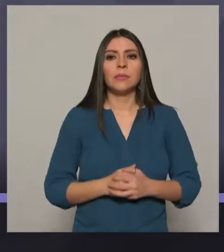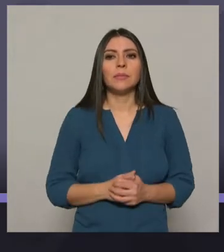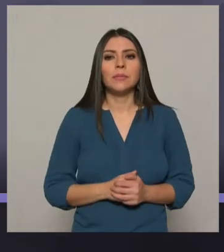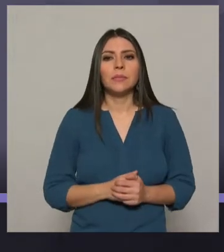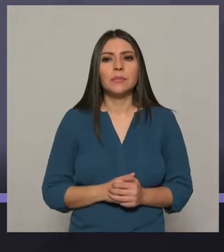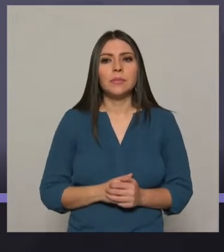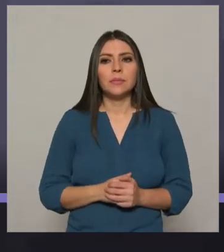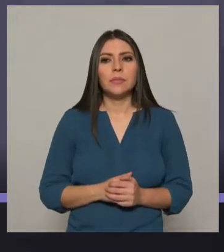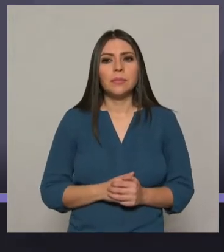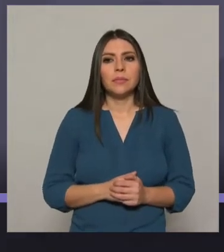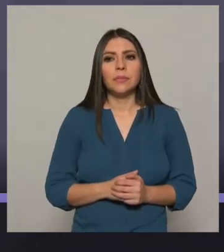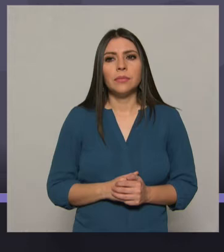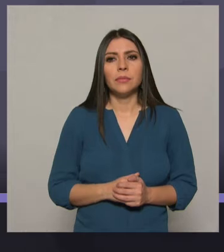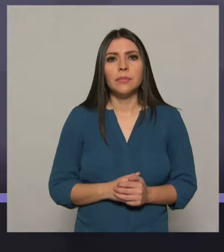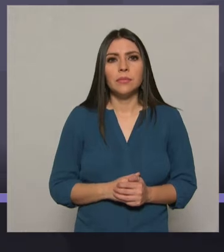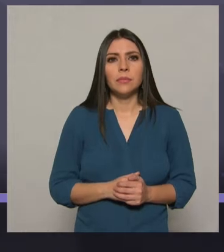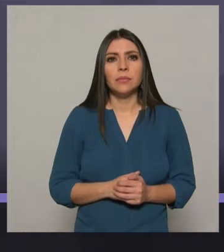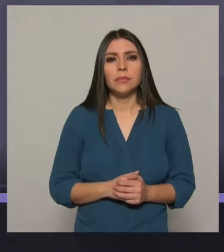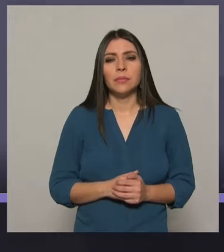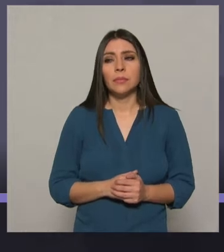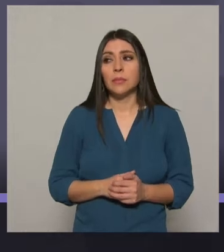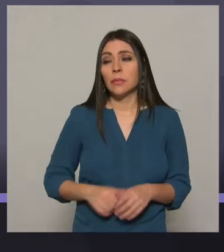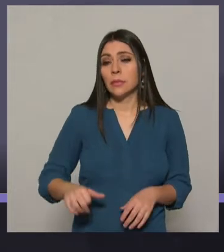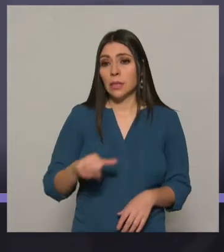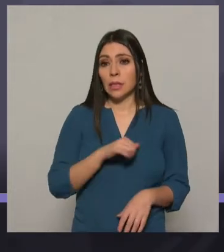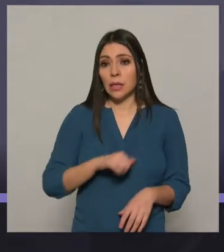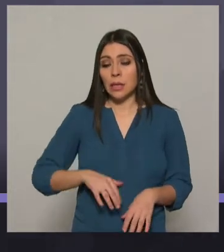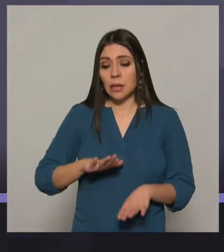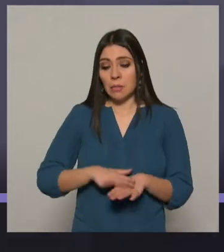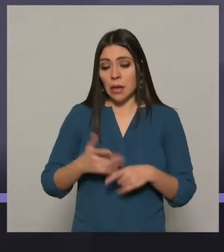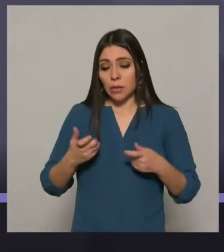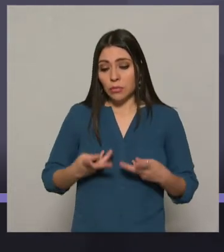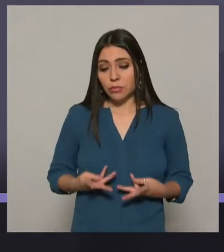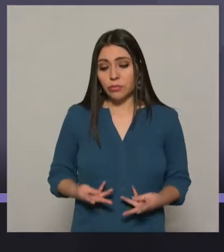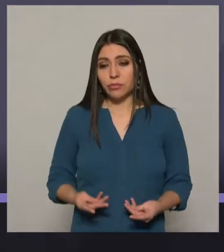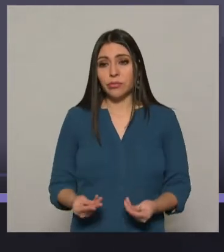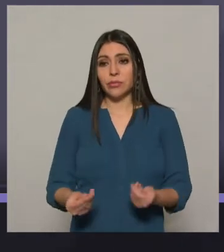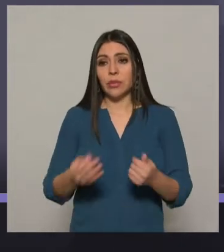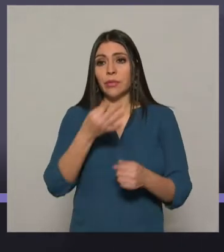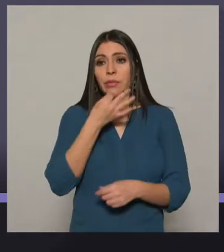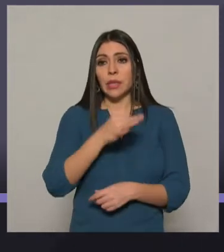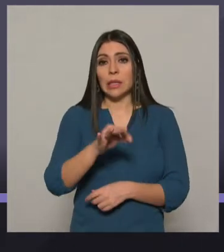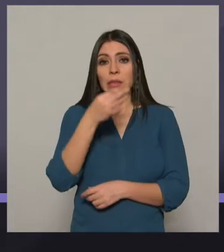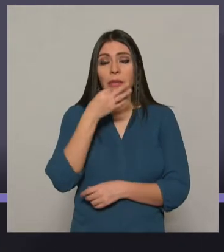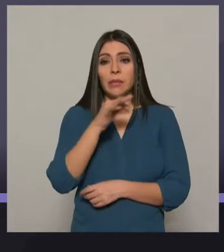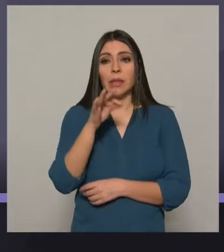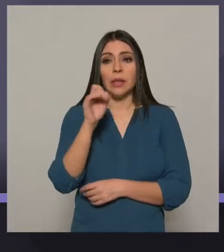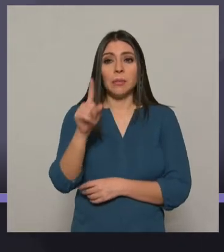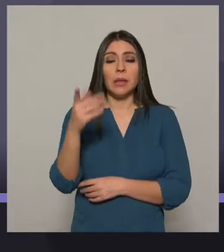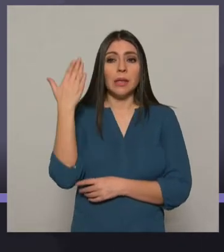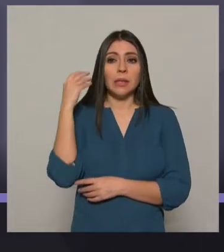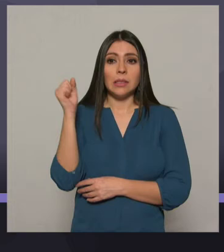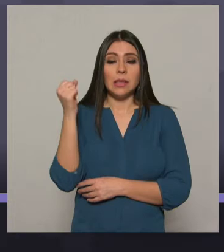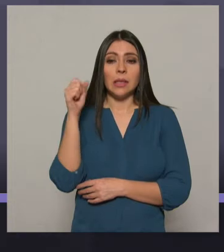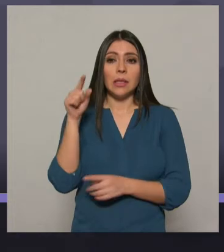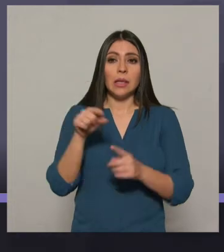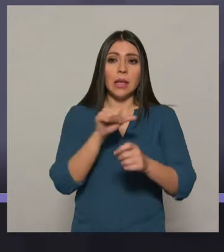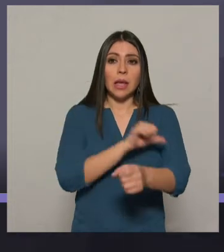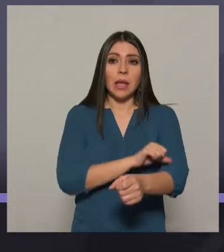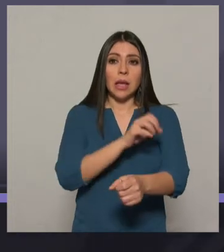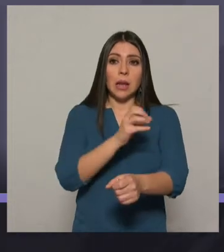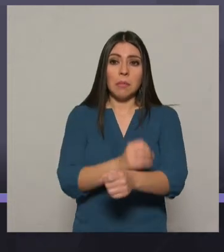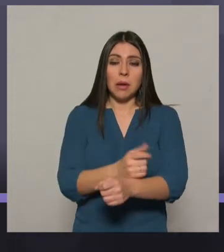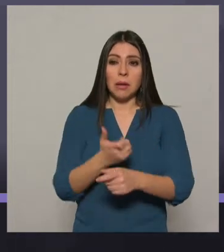más gastó en fiestas patrias fue Álvaro Obregón y ahora la premian con